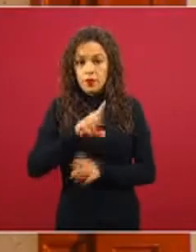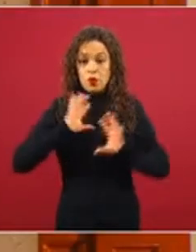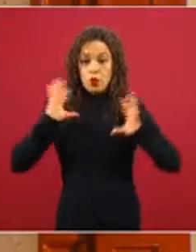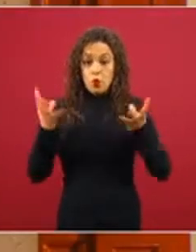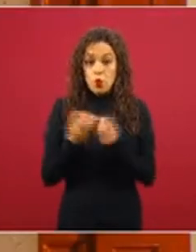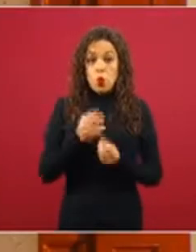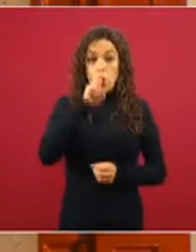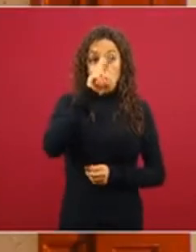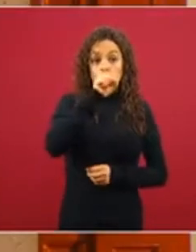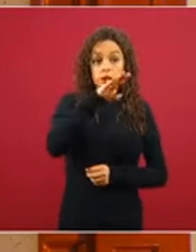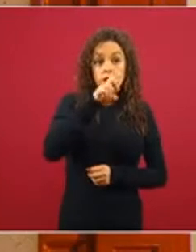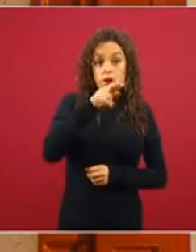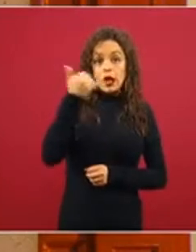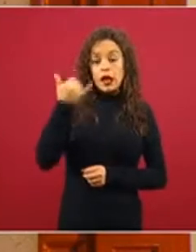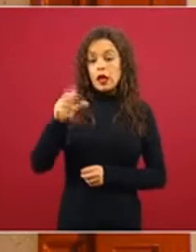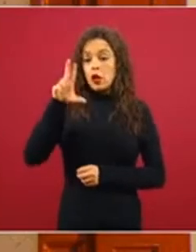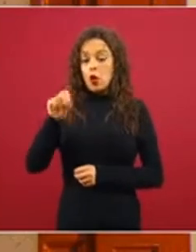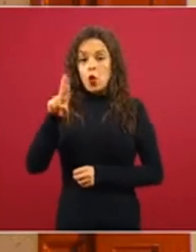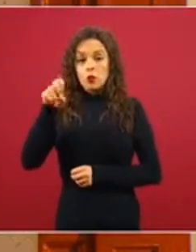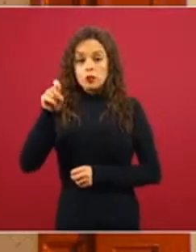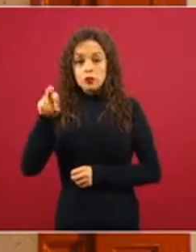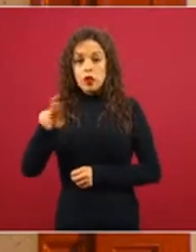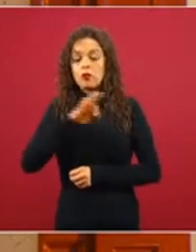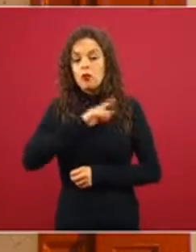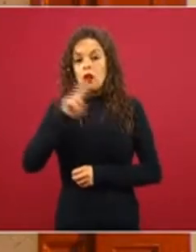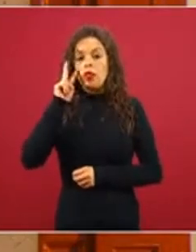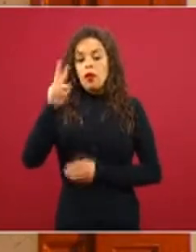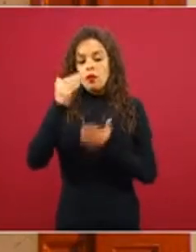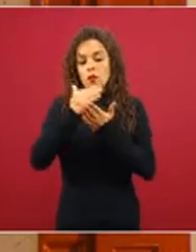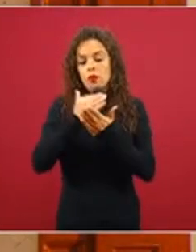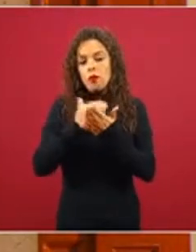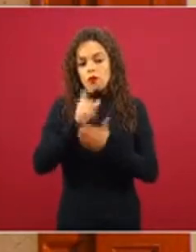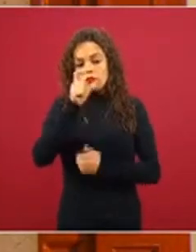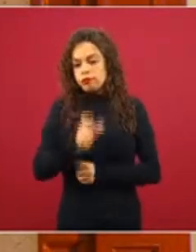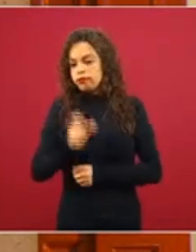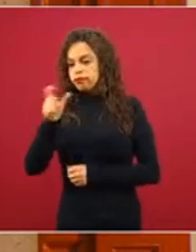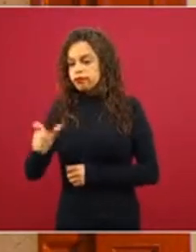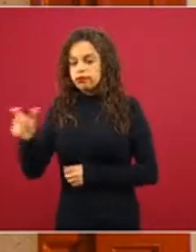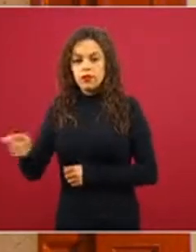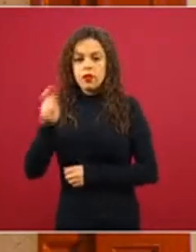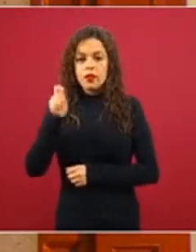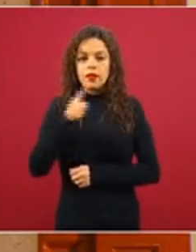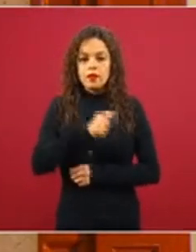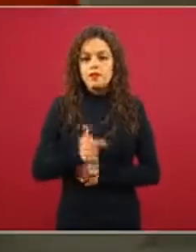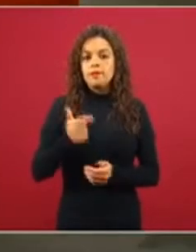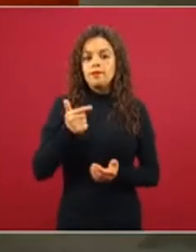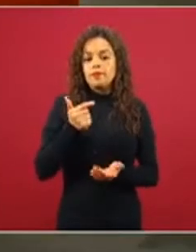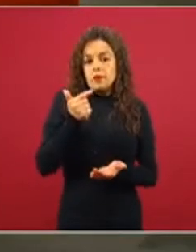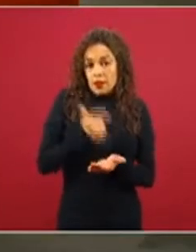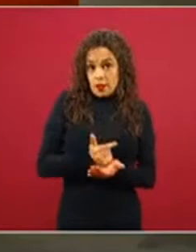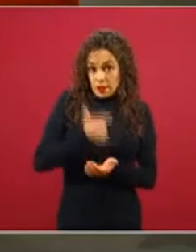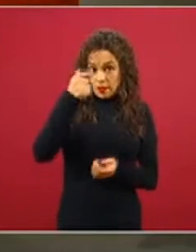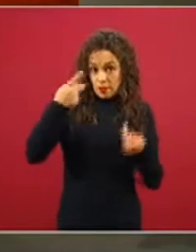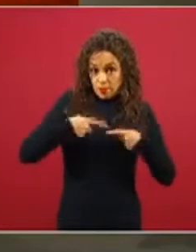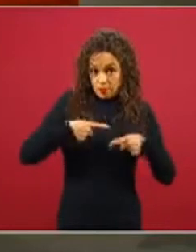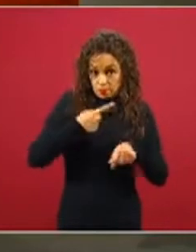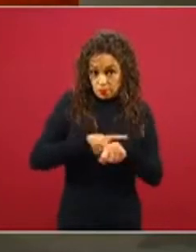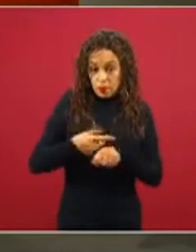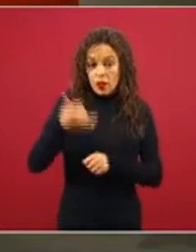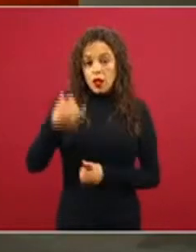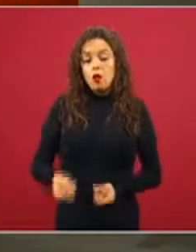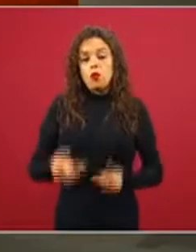el perfil epidemiológico de la enfermedad grave y también cuál es el perfil de las defunciones, y a través de ellos